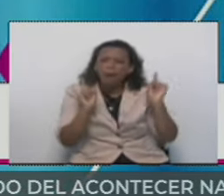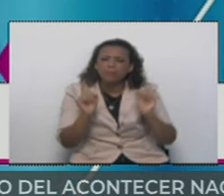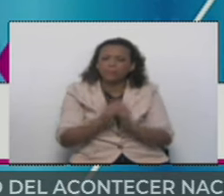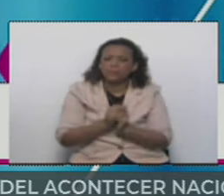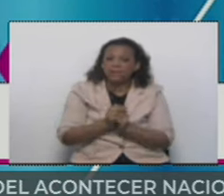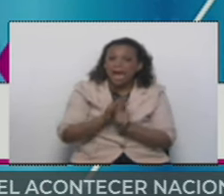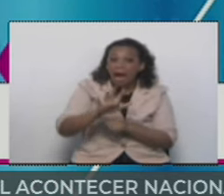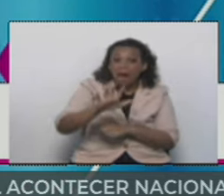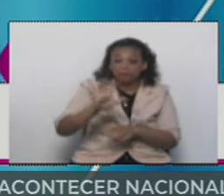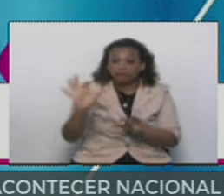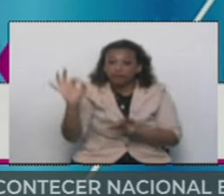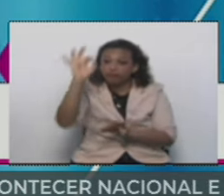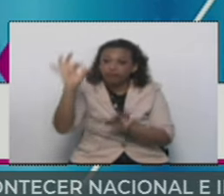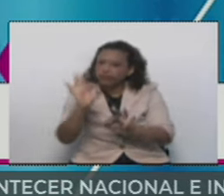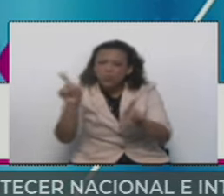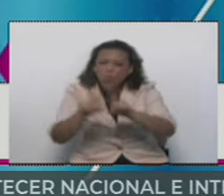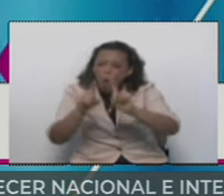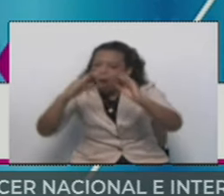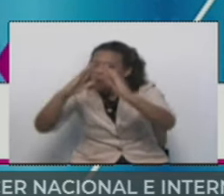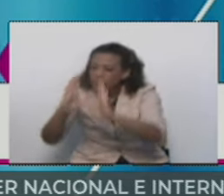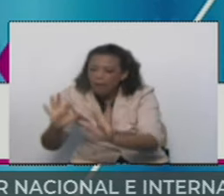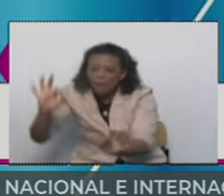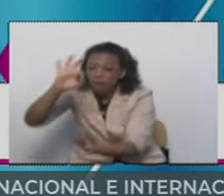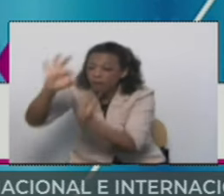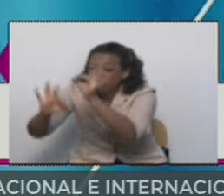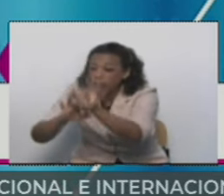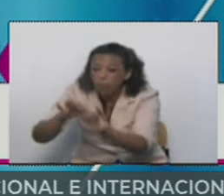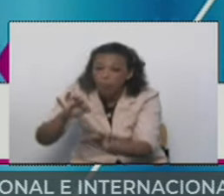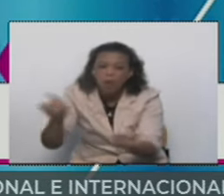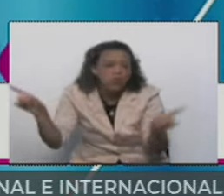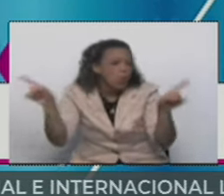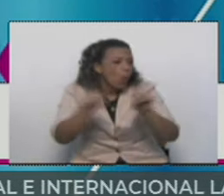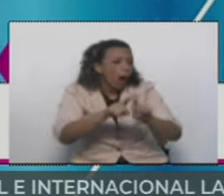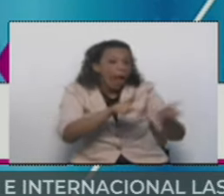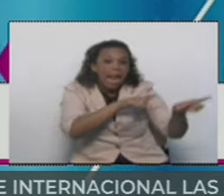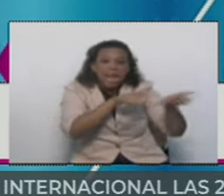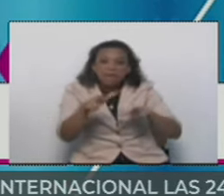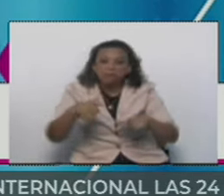y abejones también, con su aguijón listo, mira,